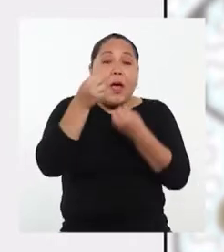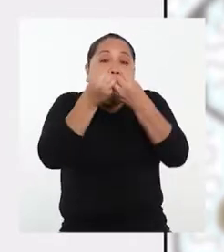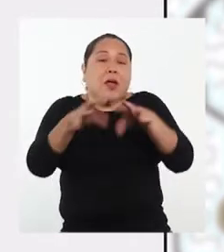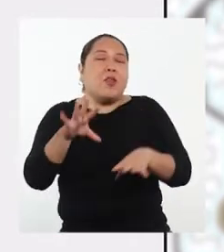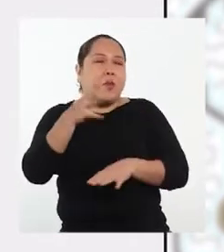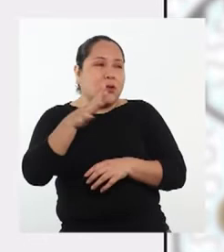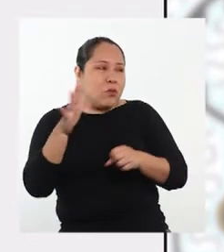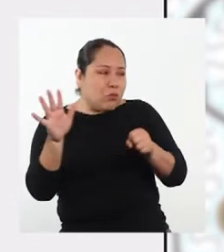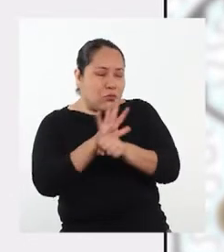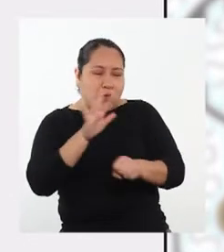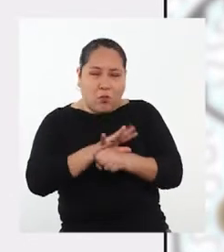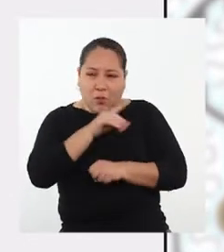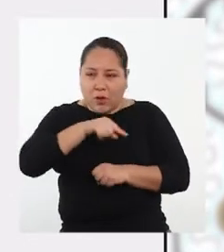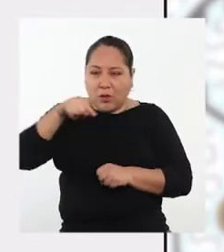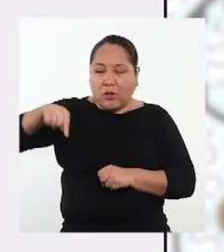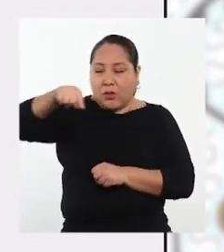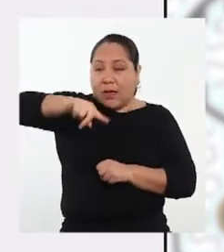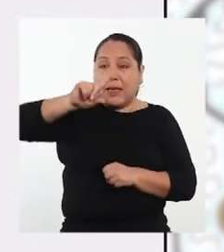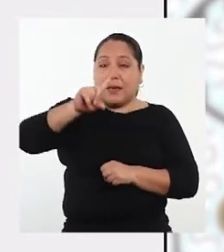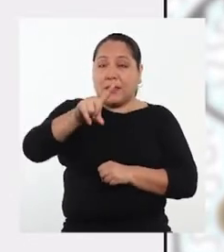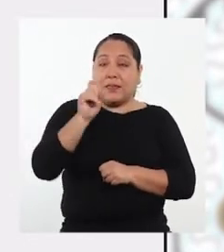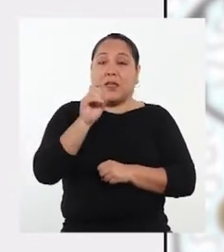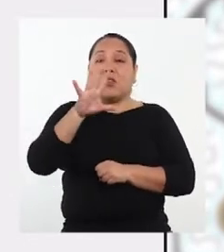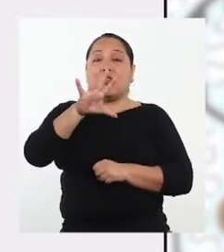se perdieron en total